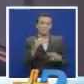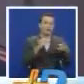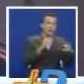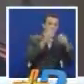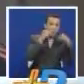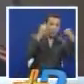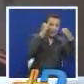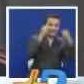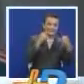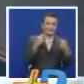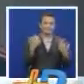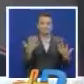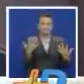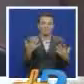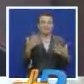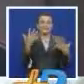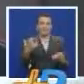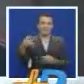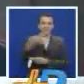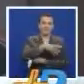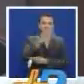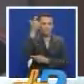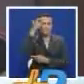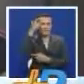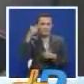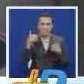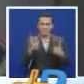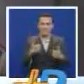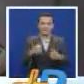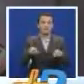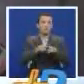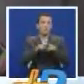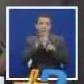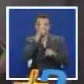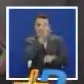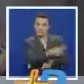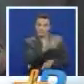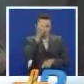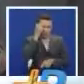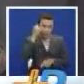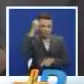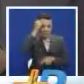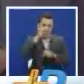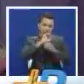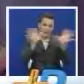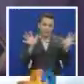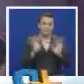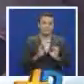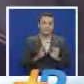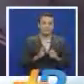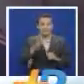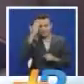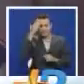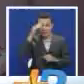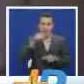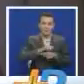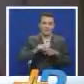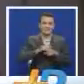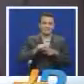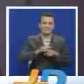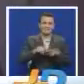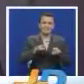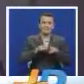entonces tenemos que salir con la misma mentalidad, con mucho respeto hacia ellos. Creo que estos son partidos de preparación,